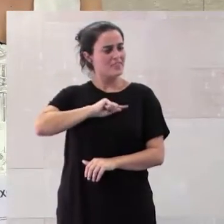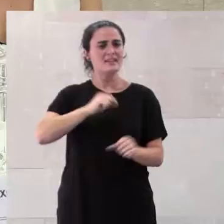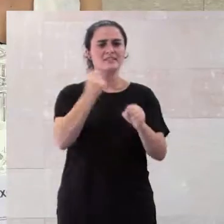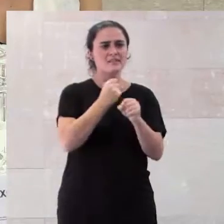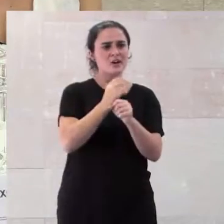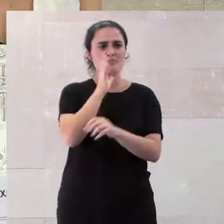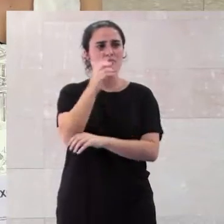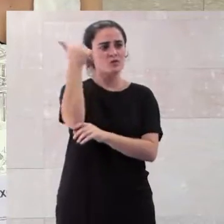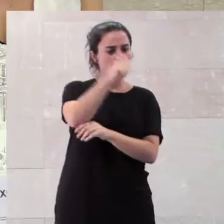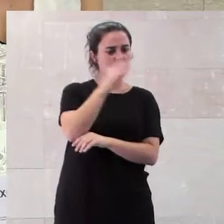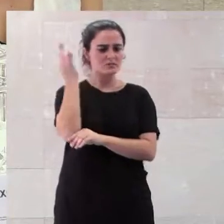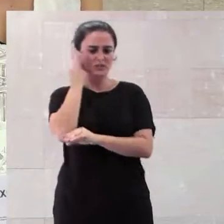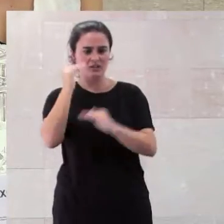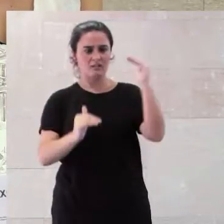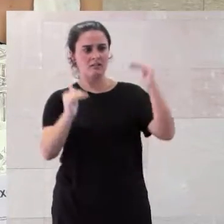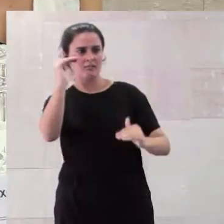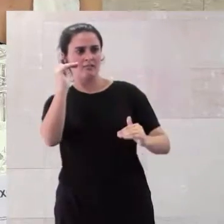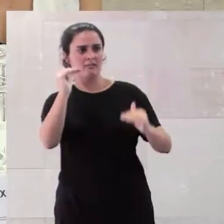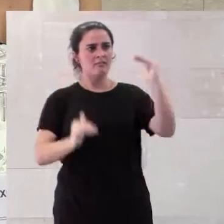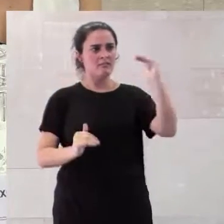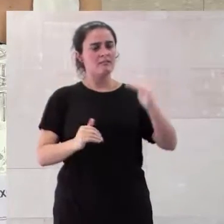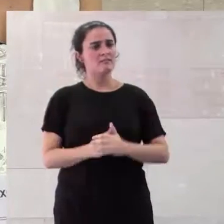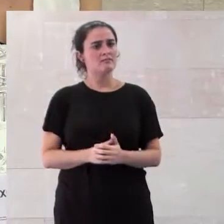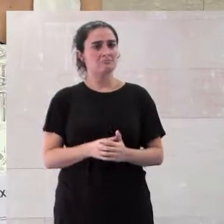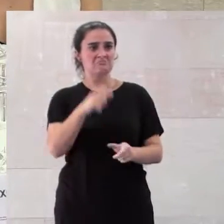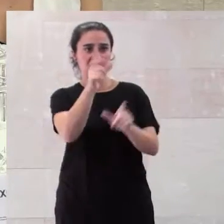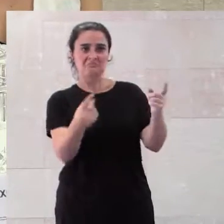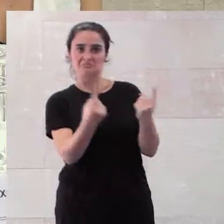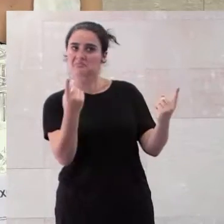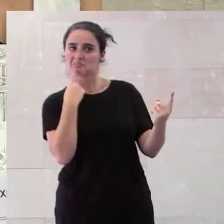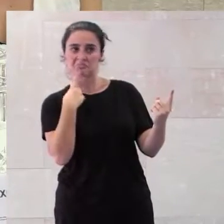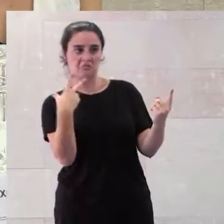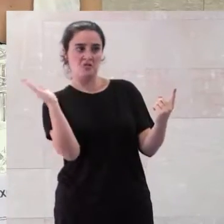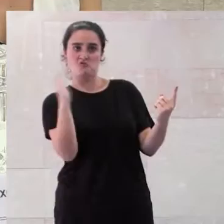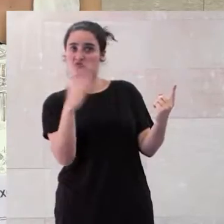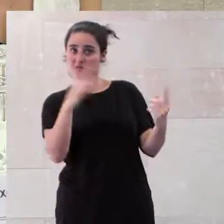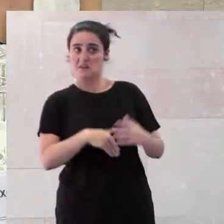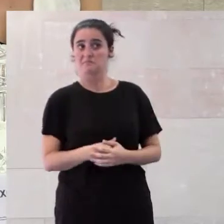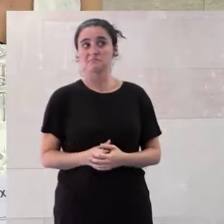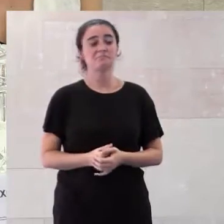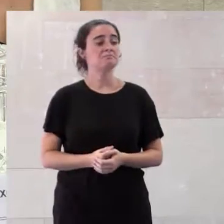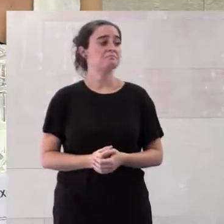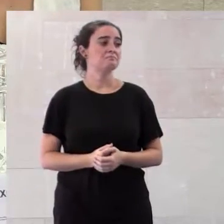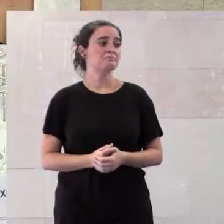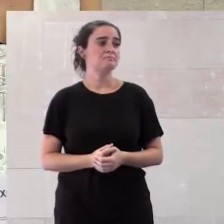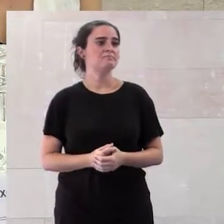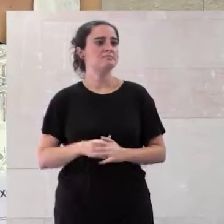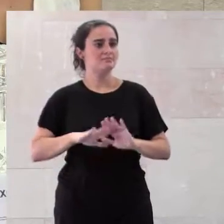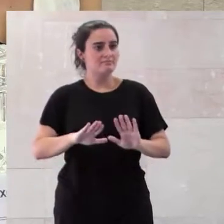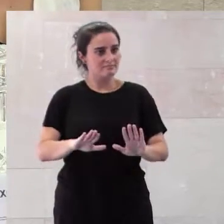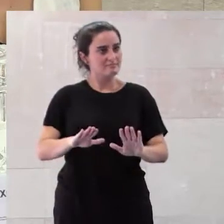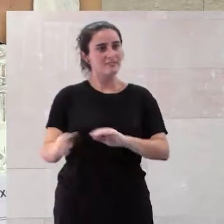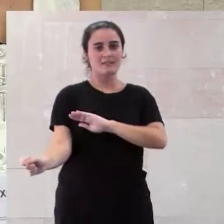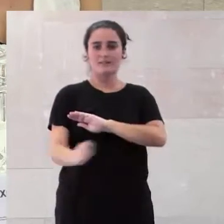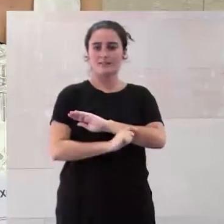y mujeres. Todavía hay gente que dice que no existen. Y se trabajan